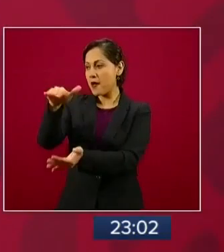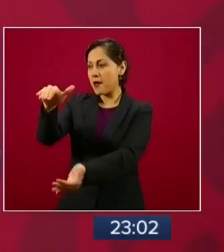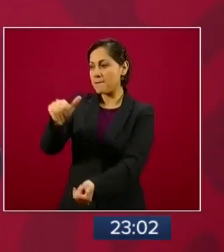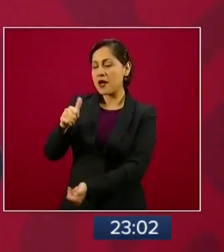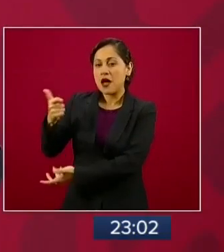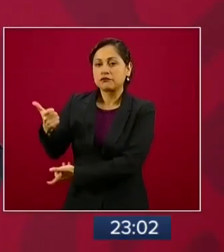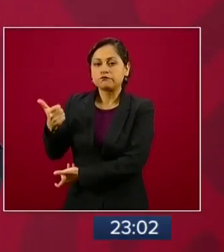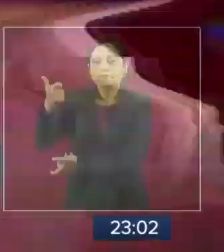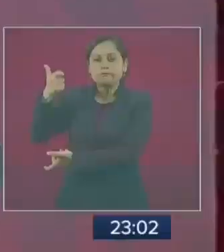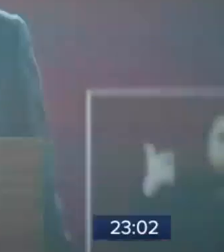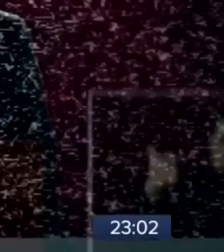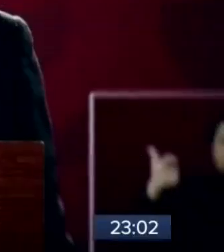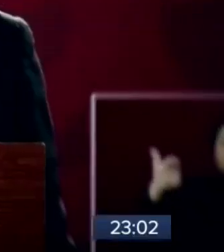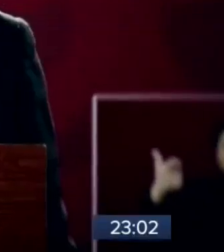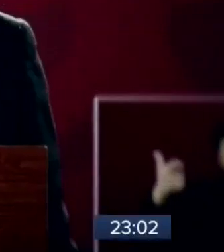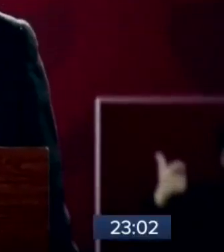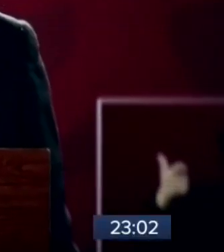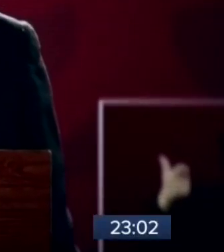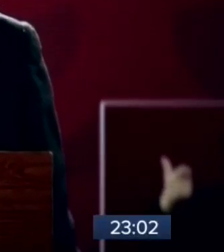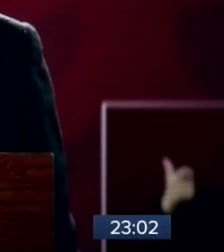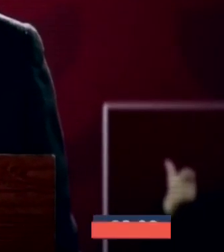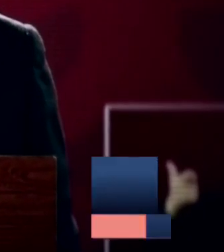y bueno para nada